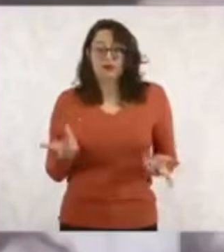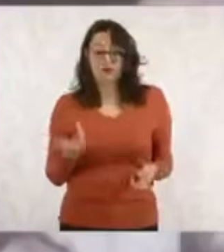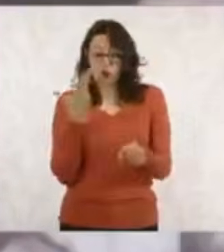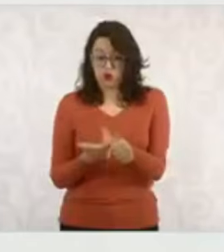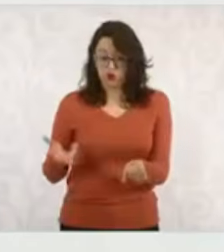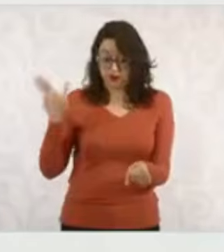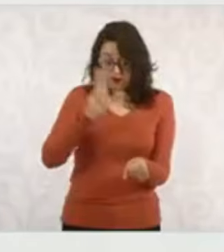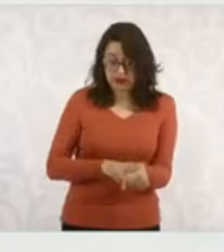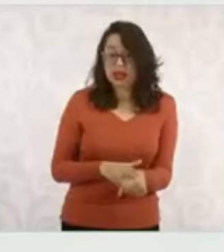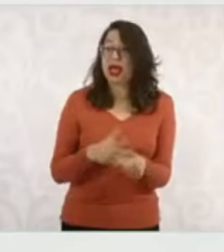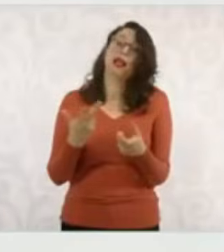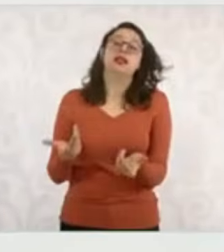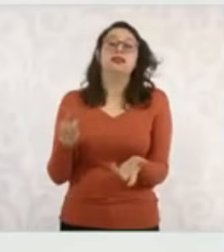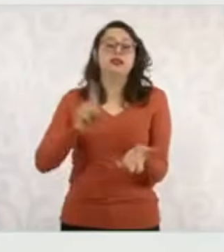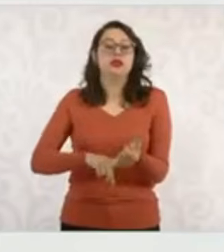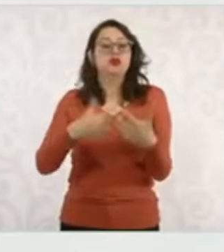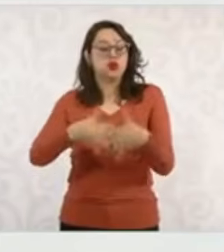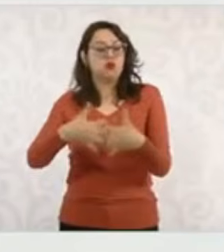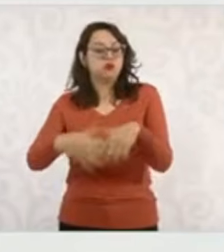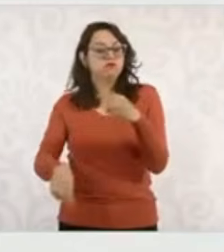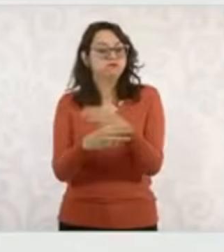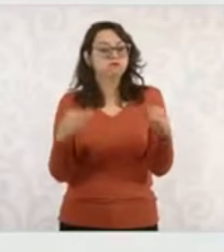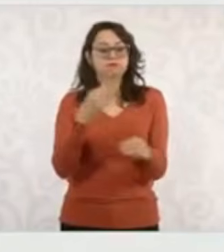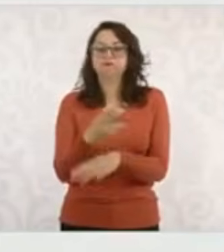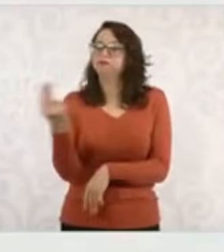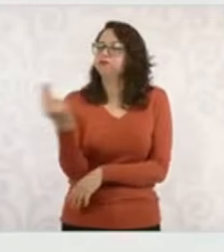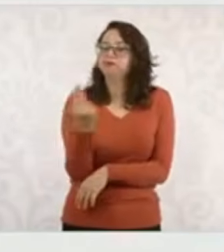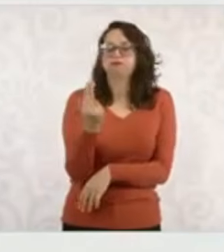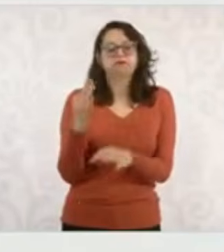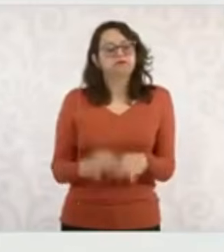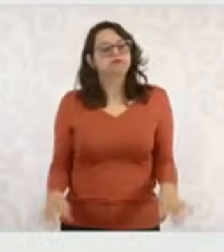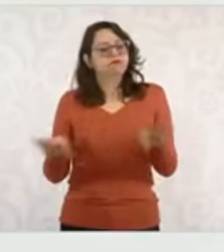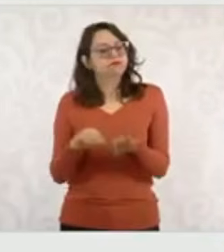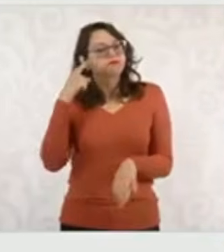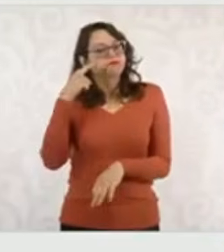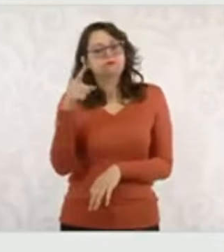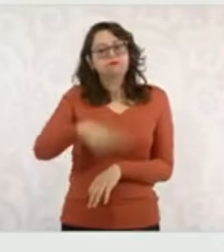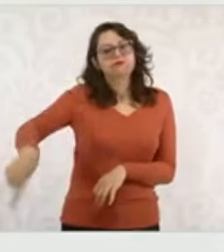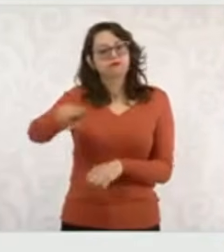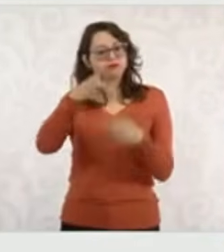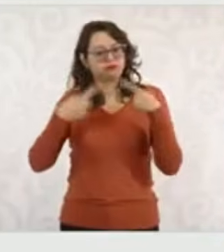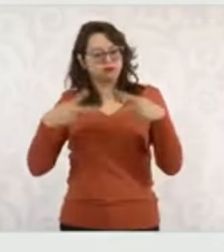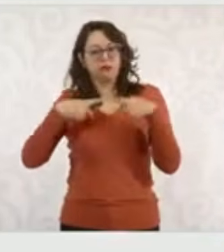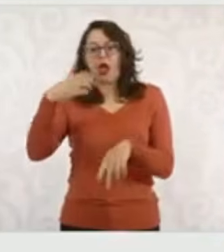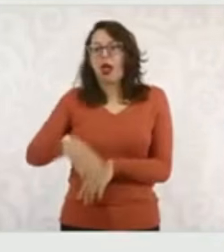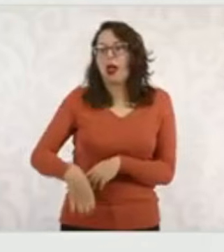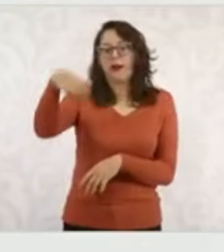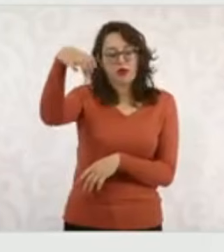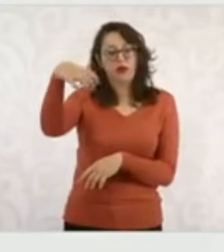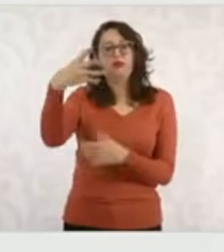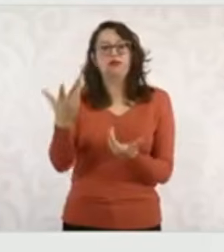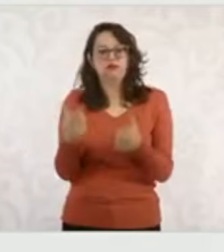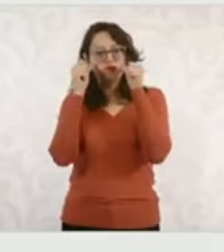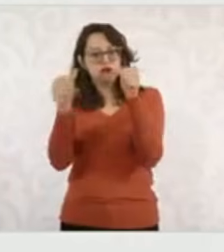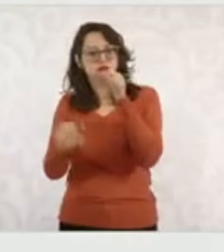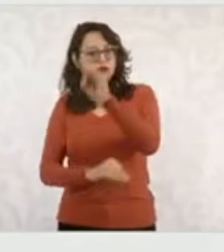equipo es una necesidad muy importante para poderle dar a las personas de mayor edad